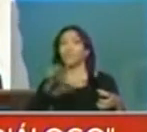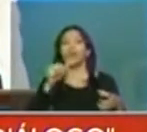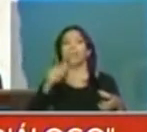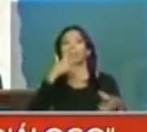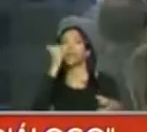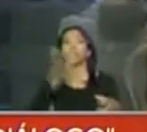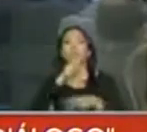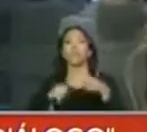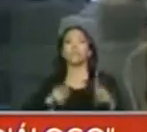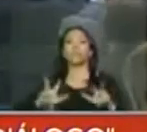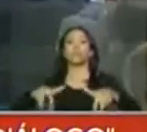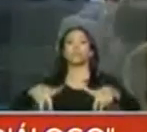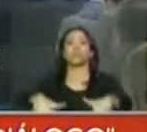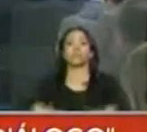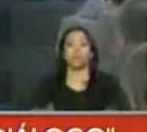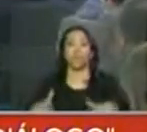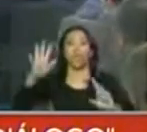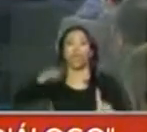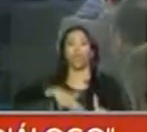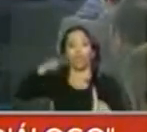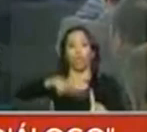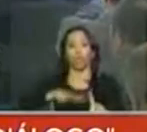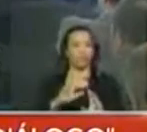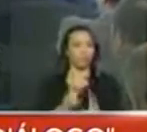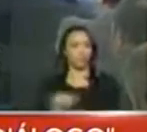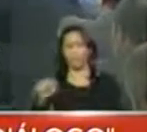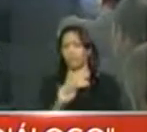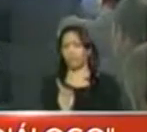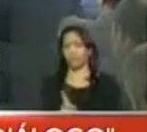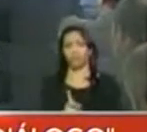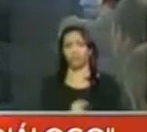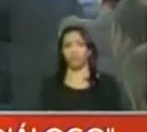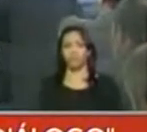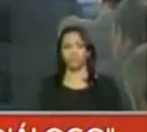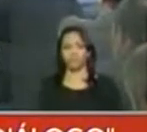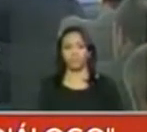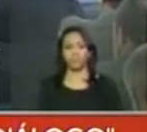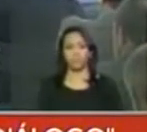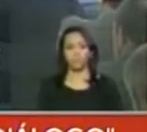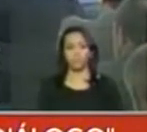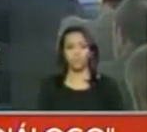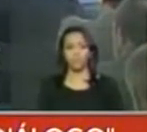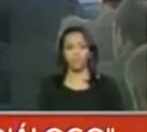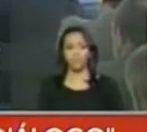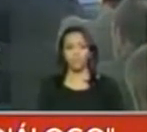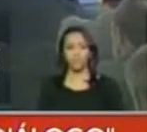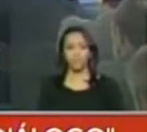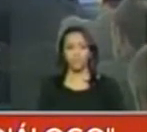joelhos. Opa, los golpistas no me van a voltear y no van a poner a nuestro pueblo de rodillas.